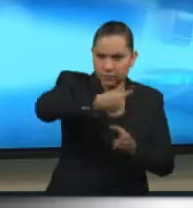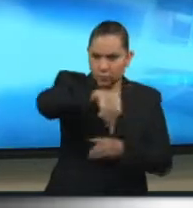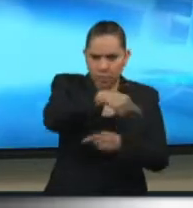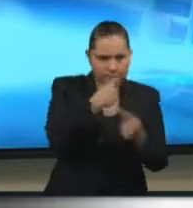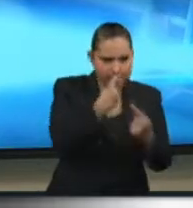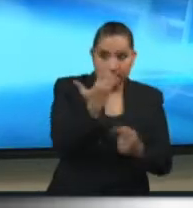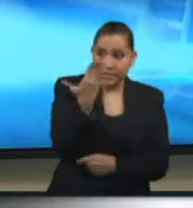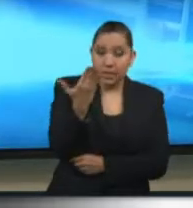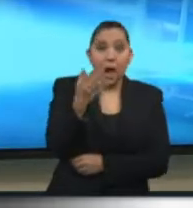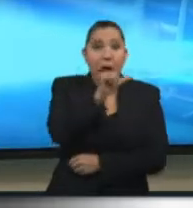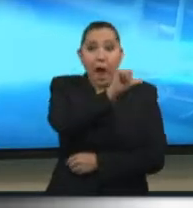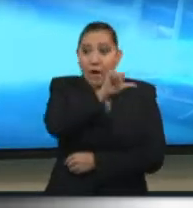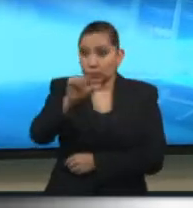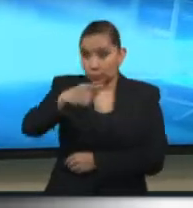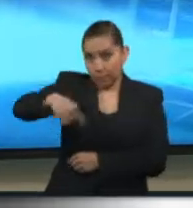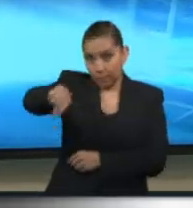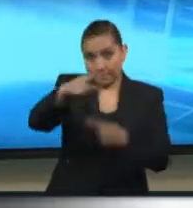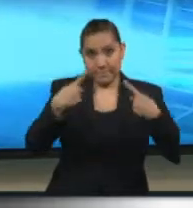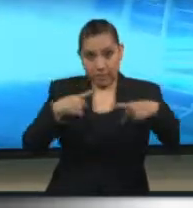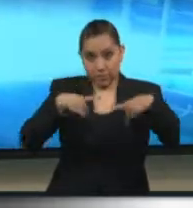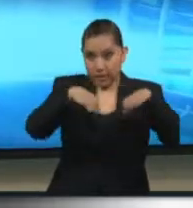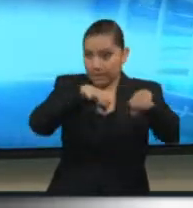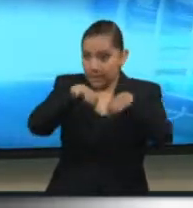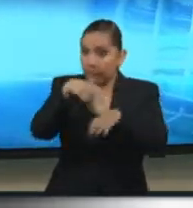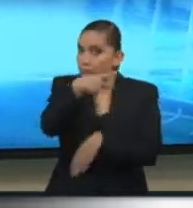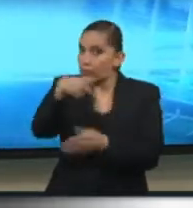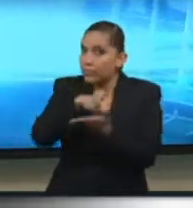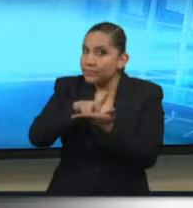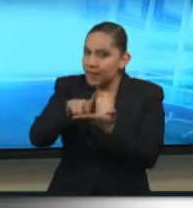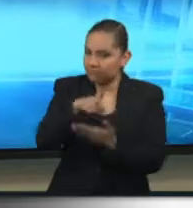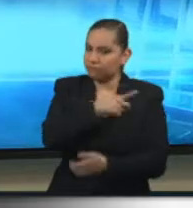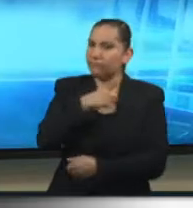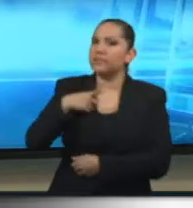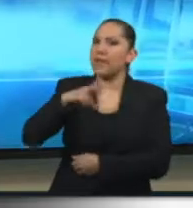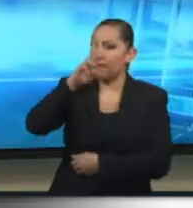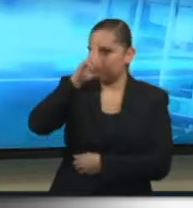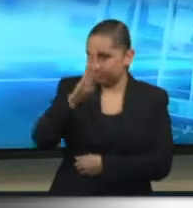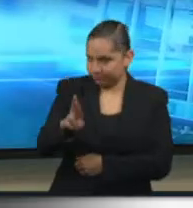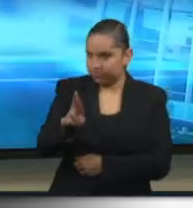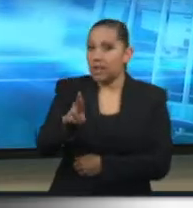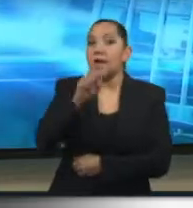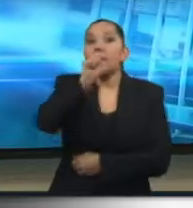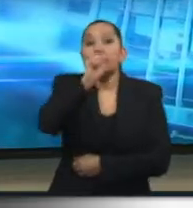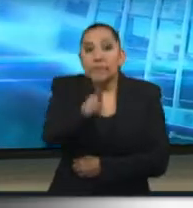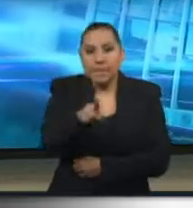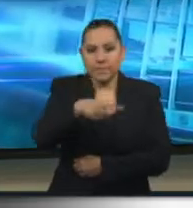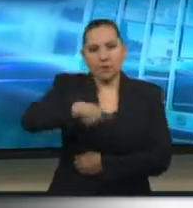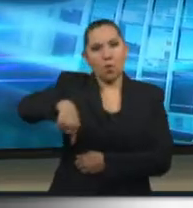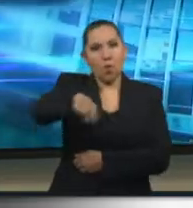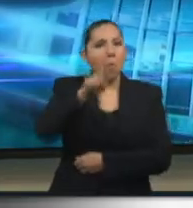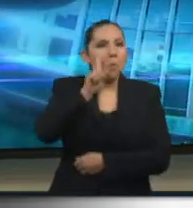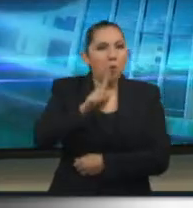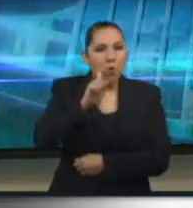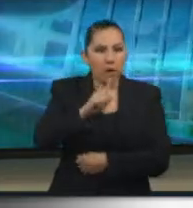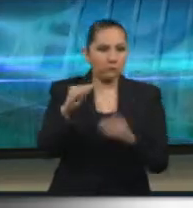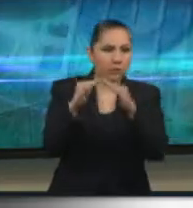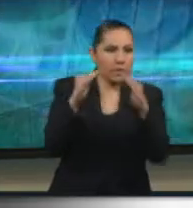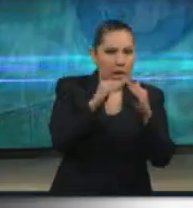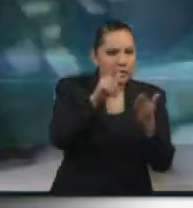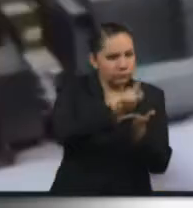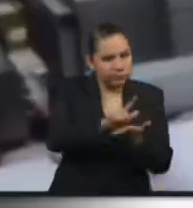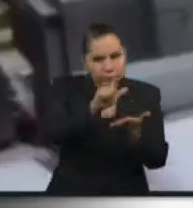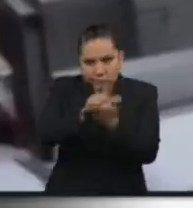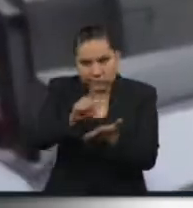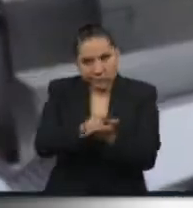trabajadoras, especialmente de las mujeres que realizan labores de cuidado y domésticas. También planteó que se emita una declaración de